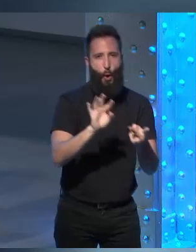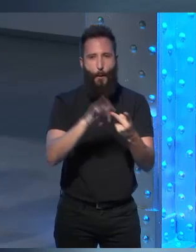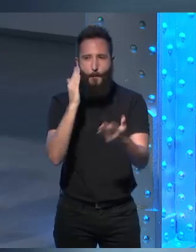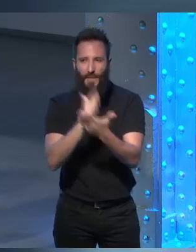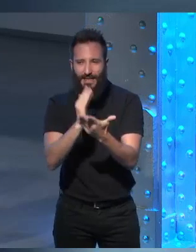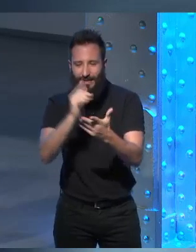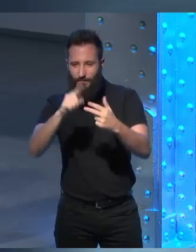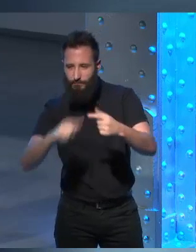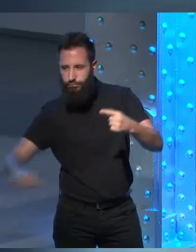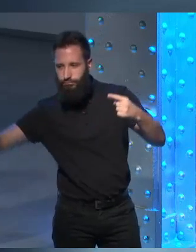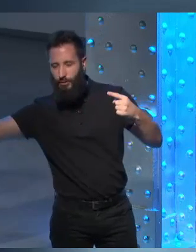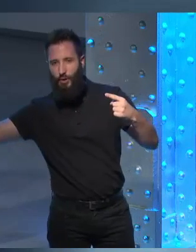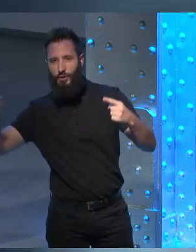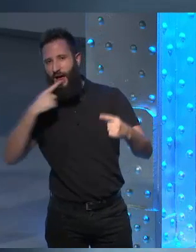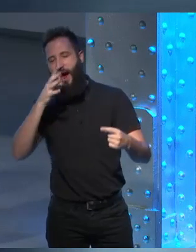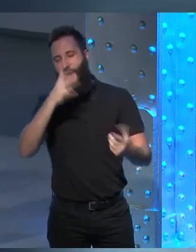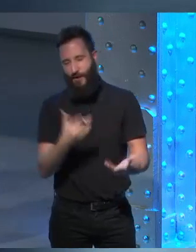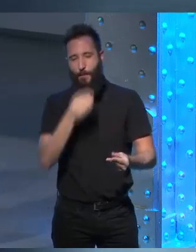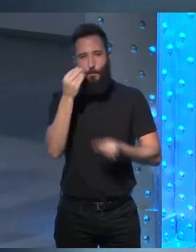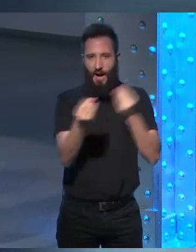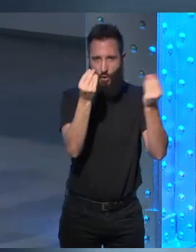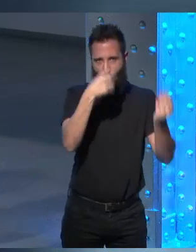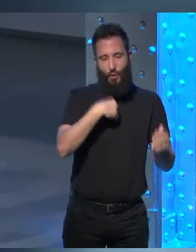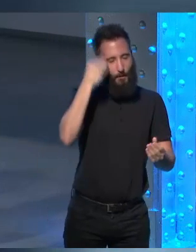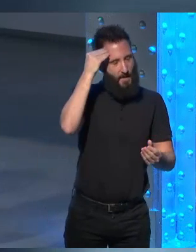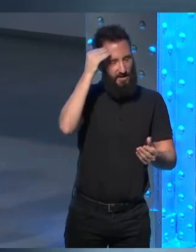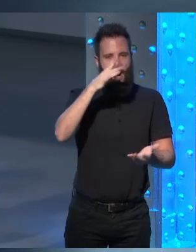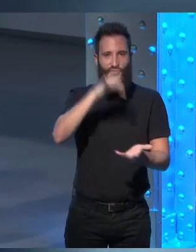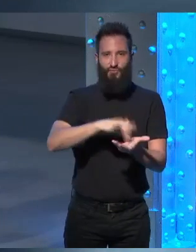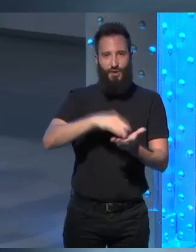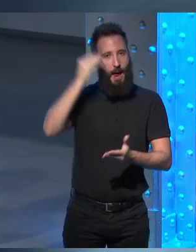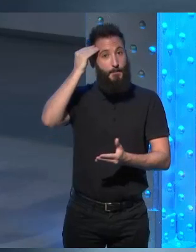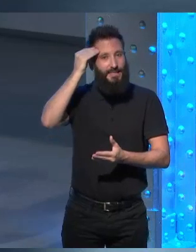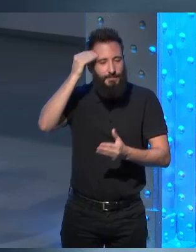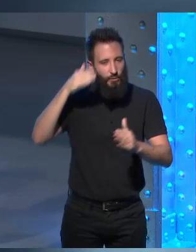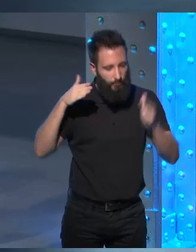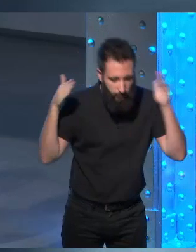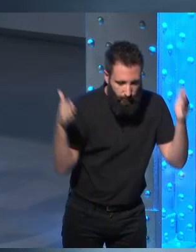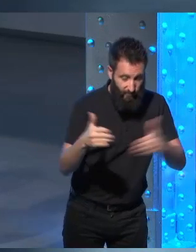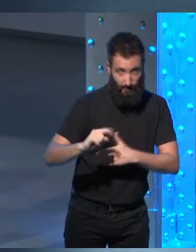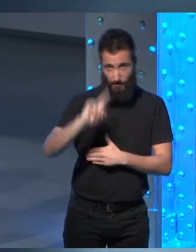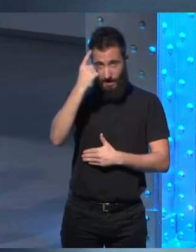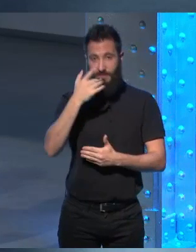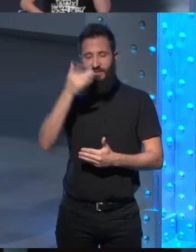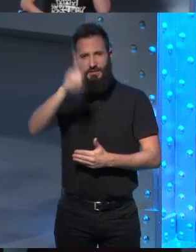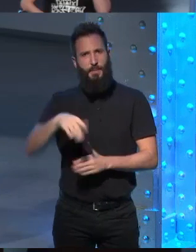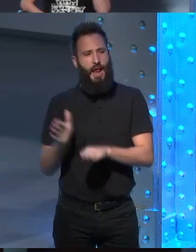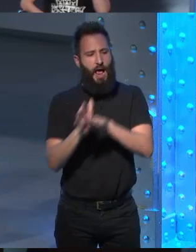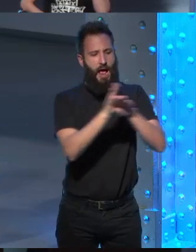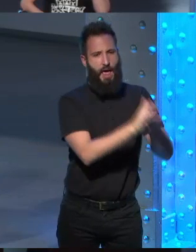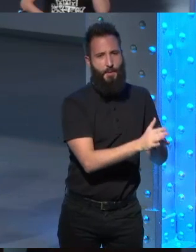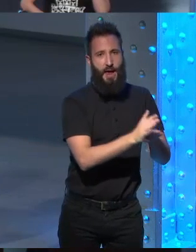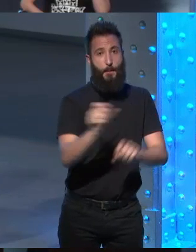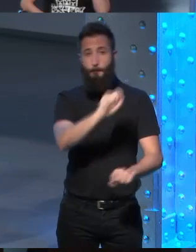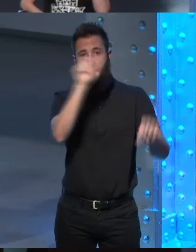a un sitio. Creo que ahora lo hacemos mejor. Creo que ahora somos más conscientes. Sí, luego además también, por ejemplo, había